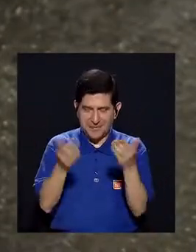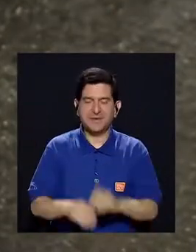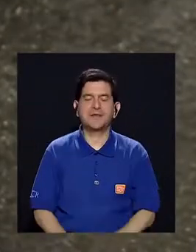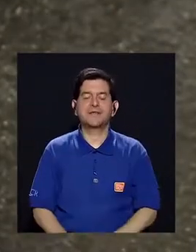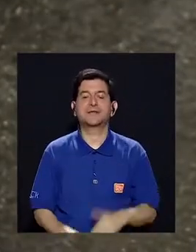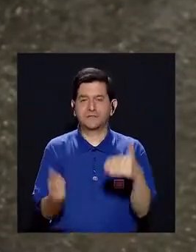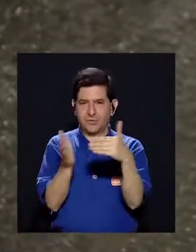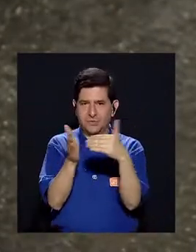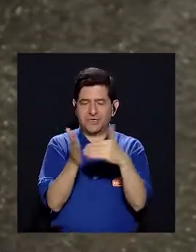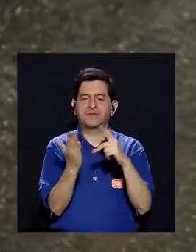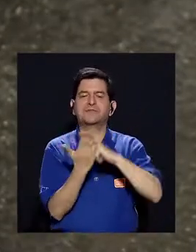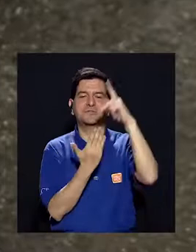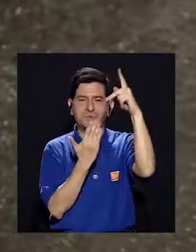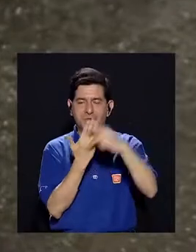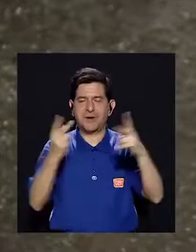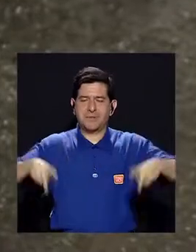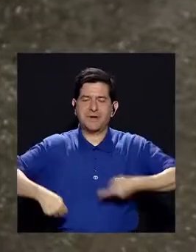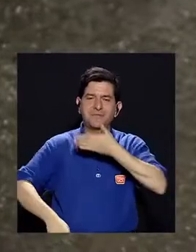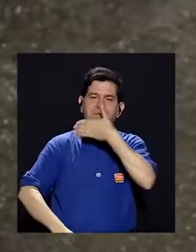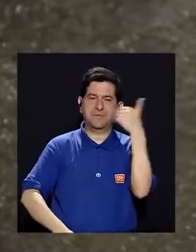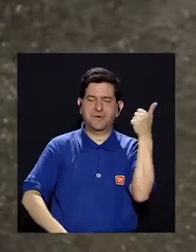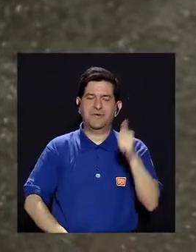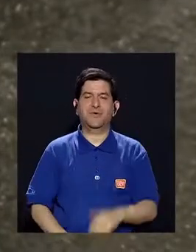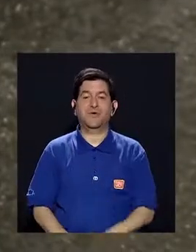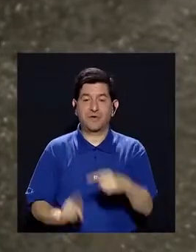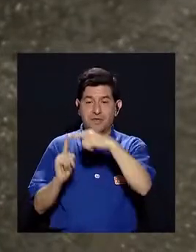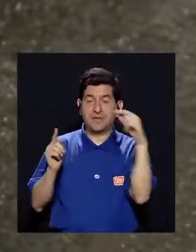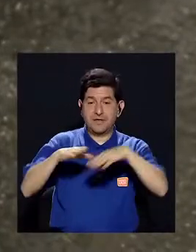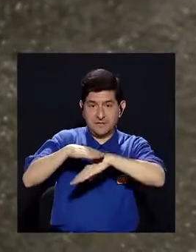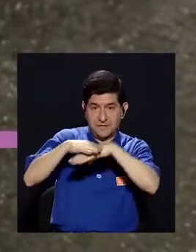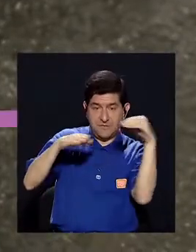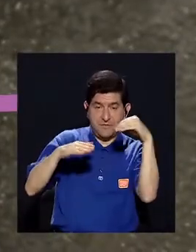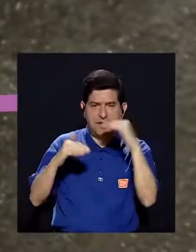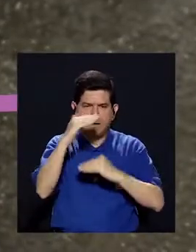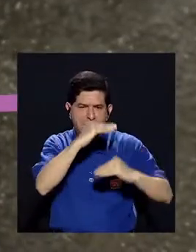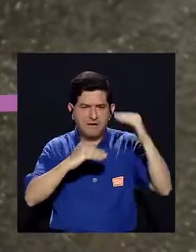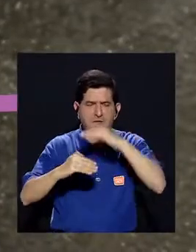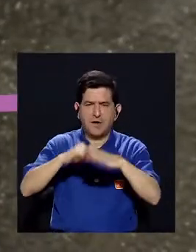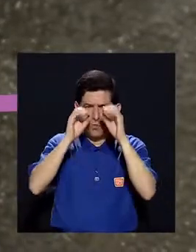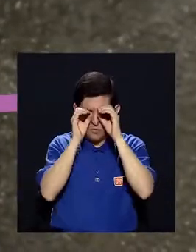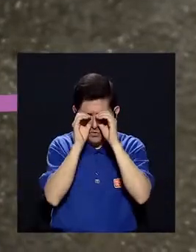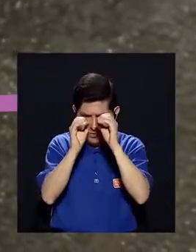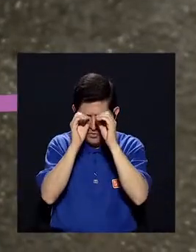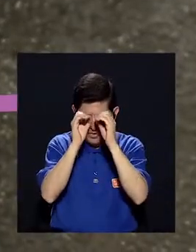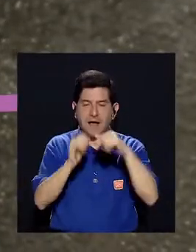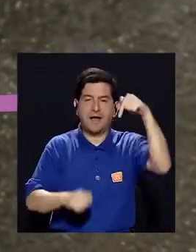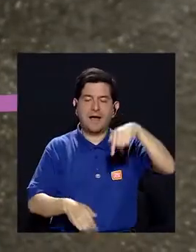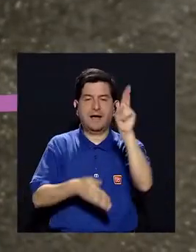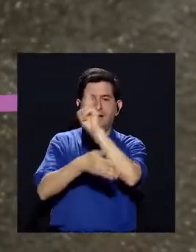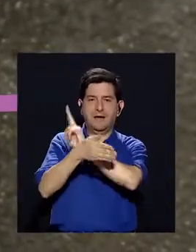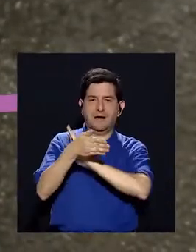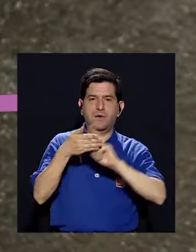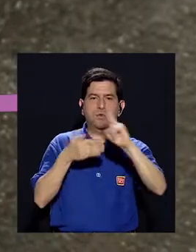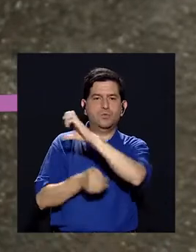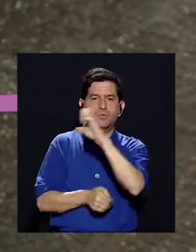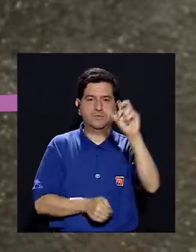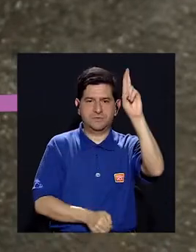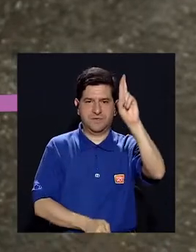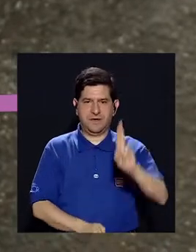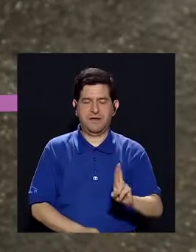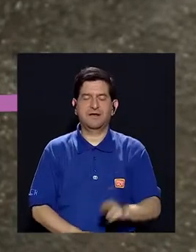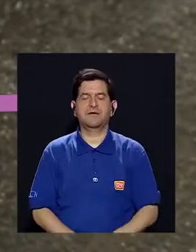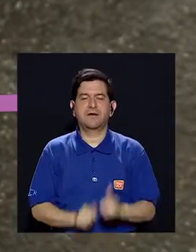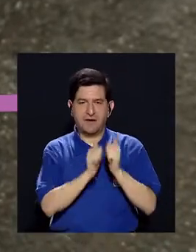bienvenidos y bienvenidas una vez más a su programa Vivir Mejor. Desde las afueras de la Facultad de Microbiología en nuestra Universidad de Costa